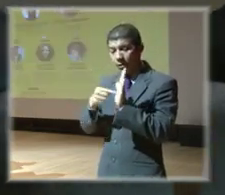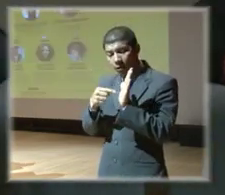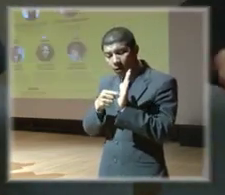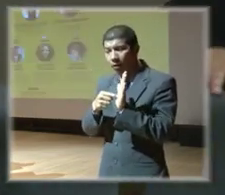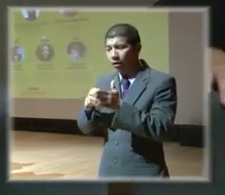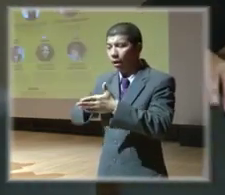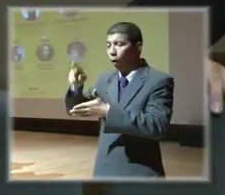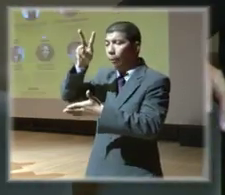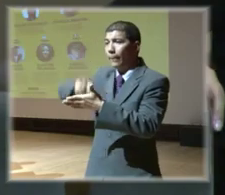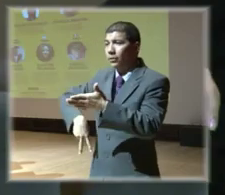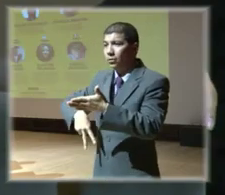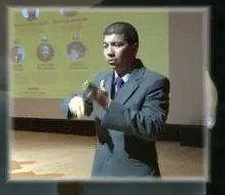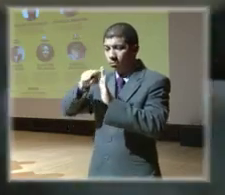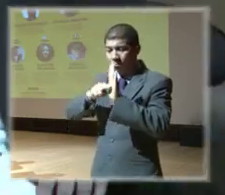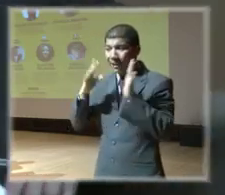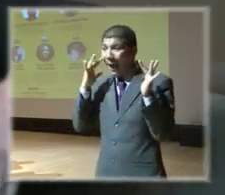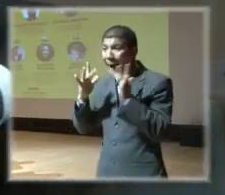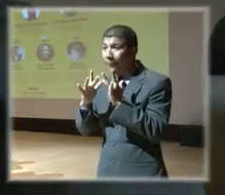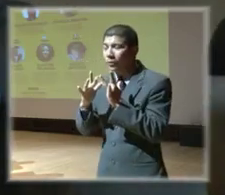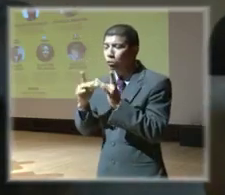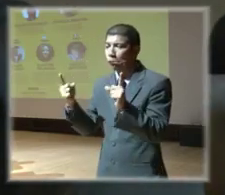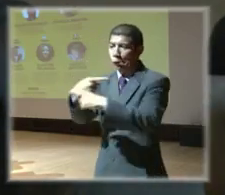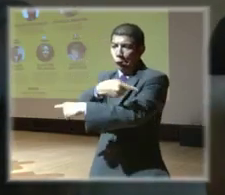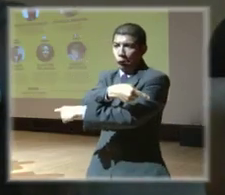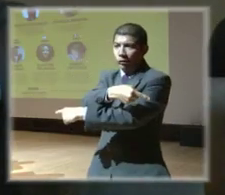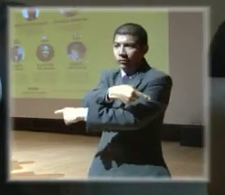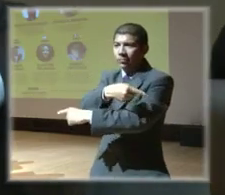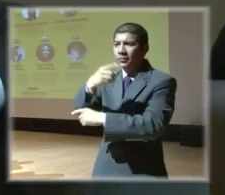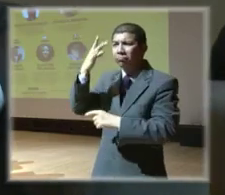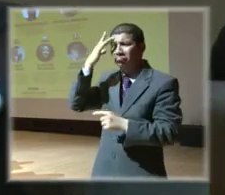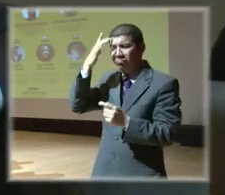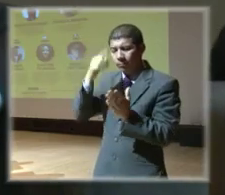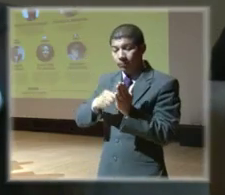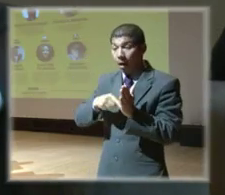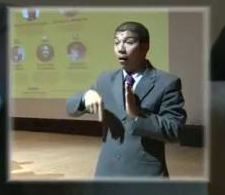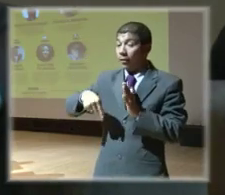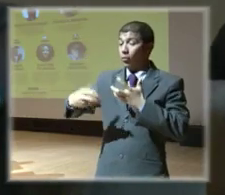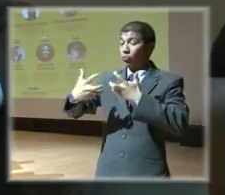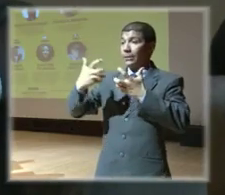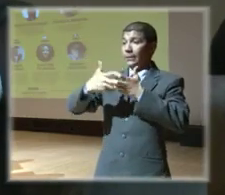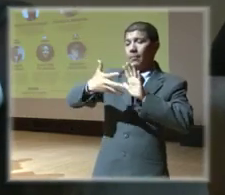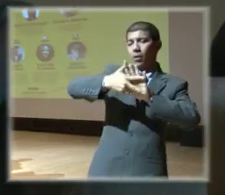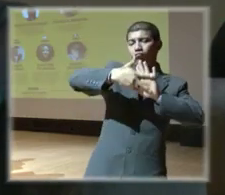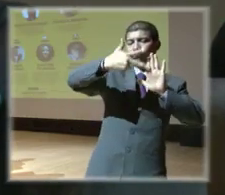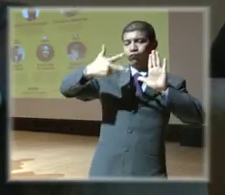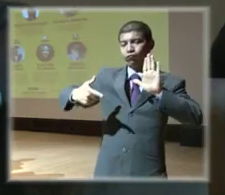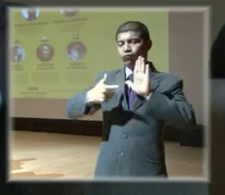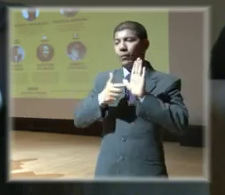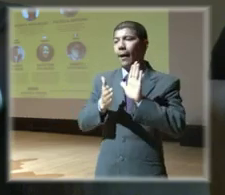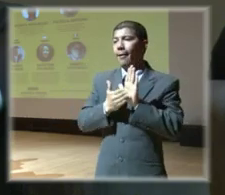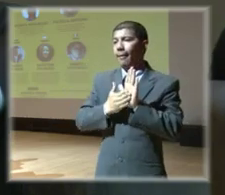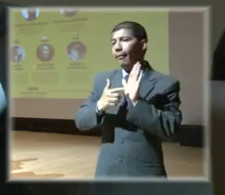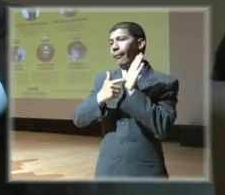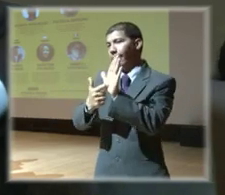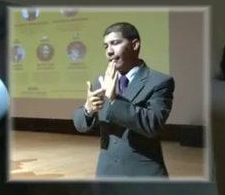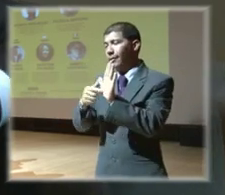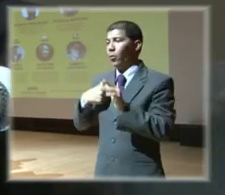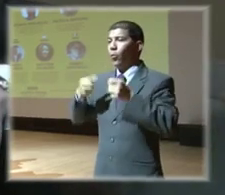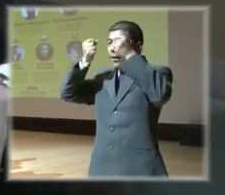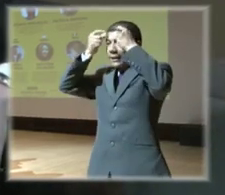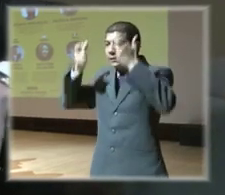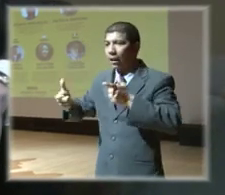la Convención, a pesar de que tenemos un sistema constitucional en donde se establece que estamos en un Estado social